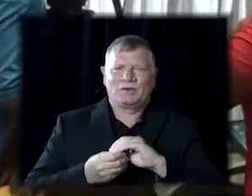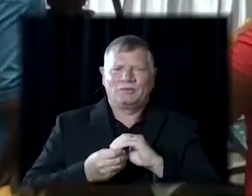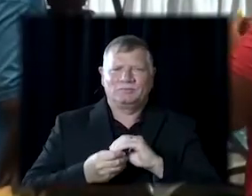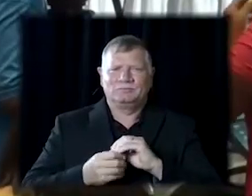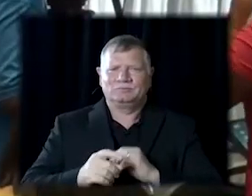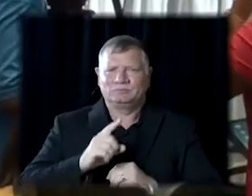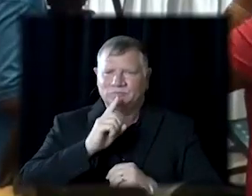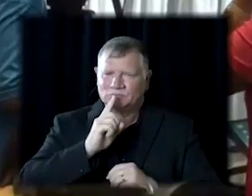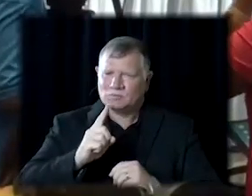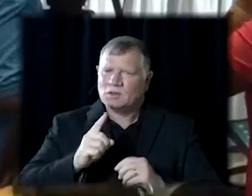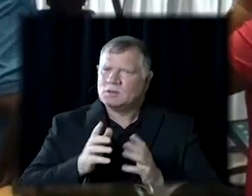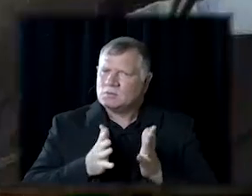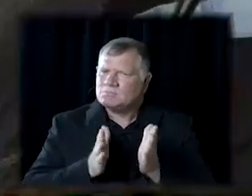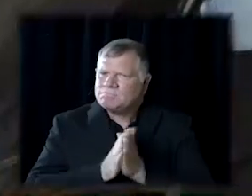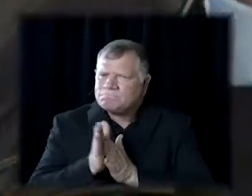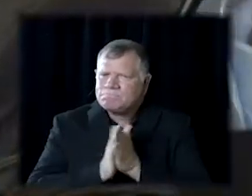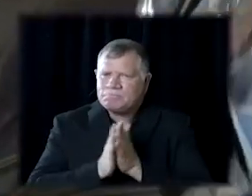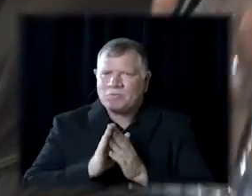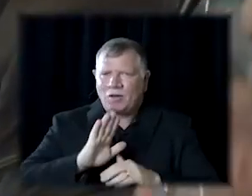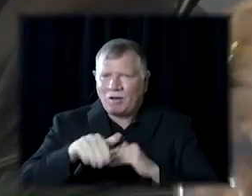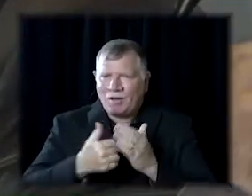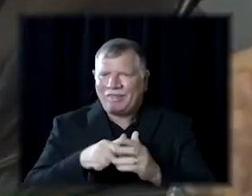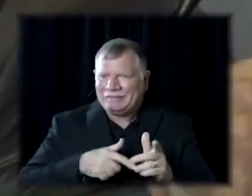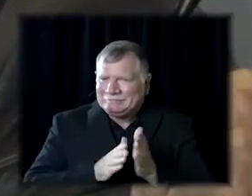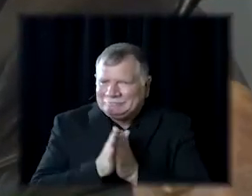seguro que es ambicioso, todo esto es ambicioso,